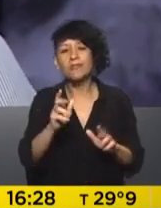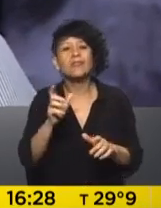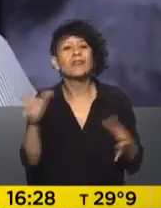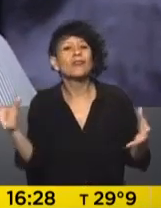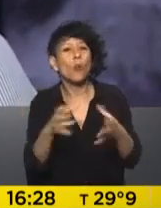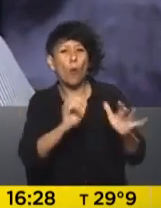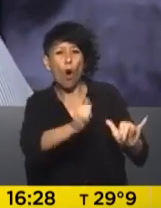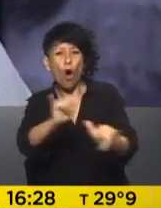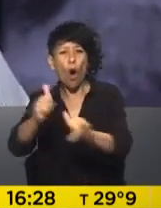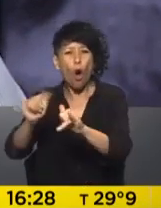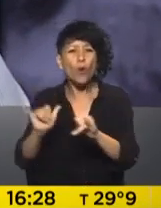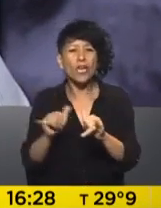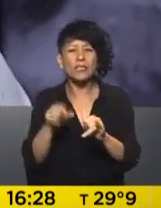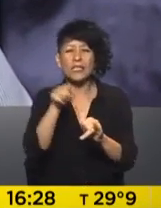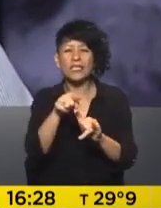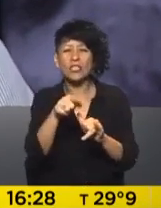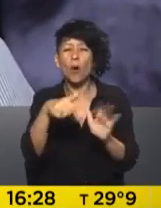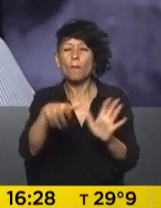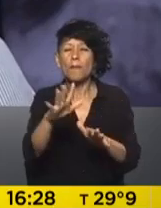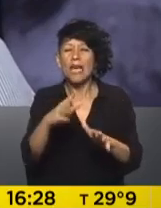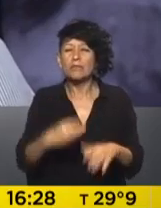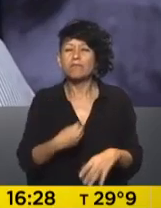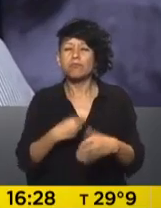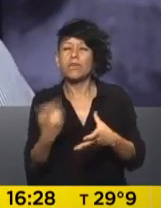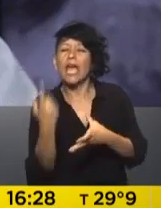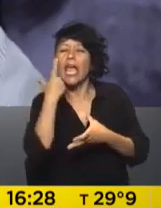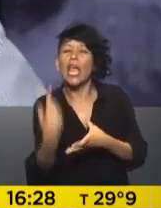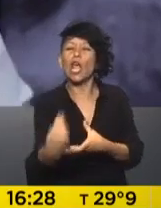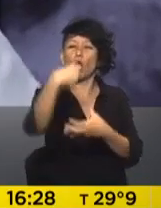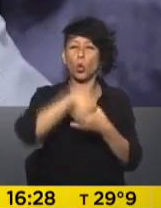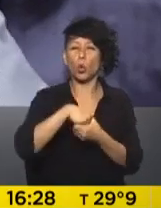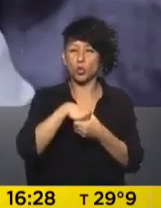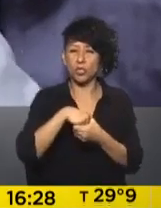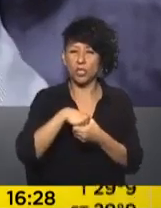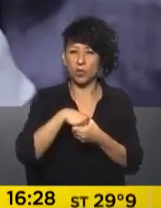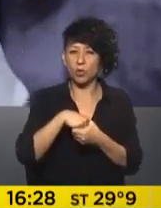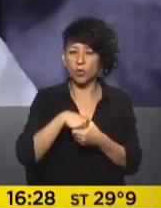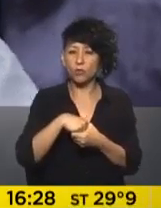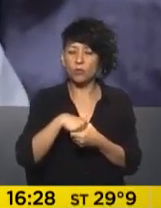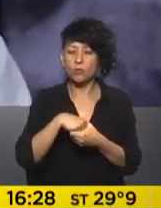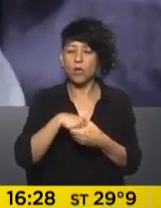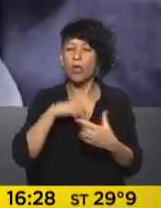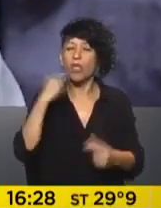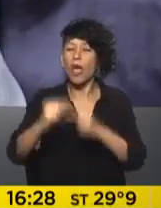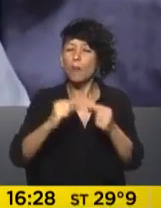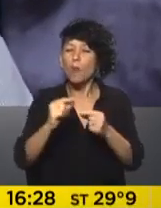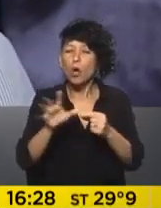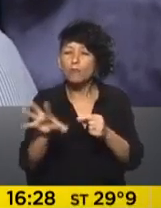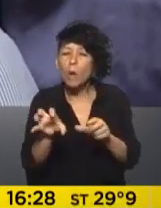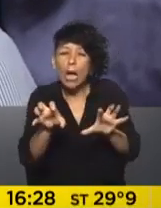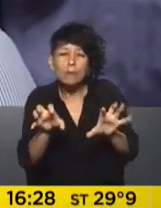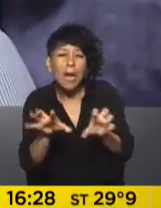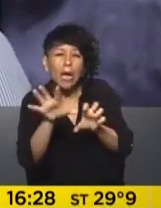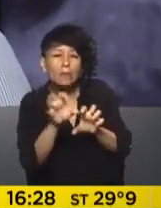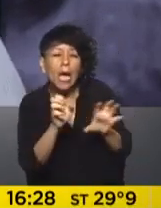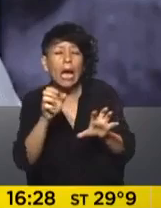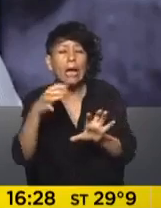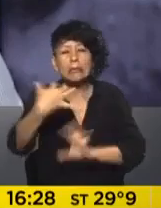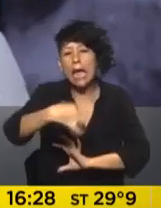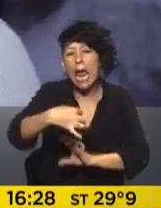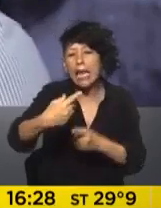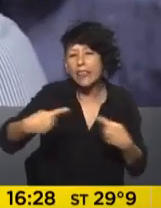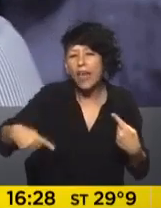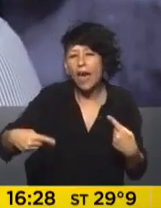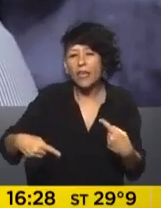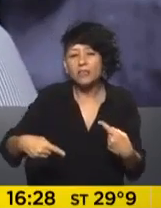alguna manera son más inclusivas y están de alguna manera cooptando unas realidades que quizás generaciones ya